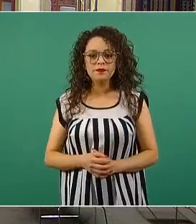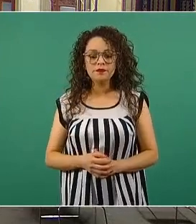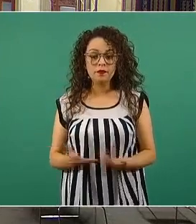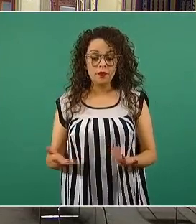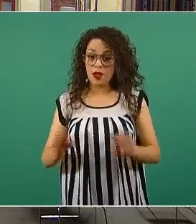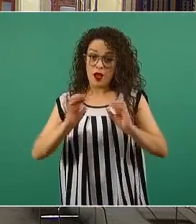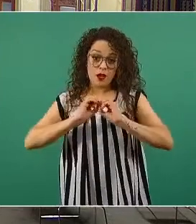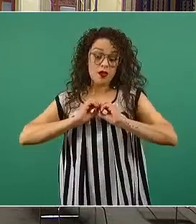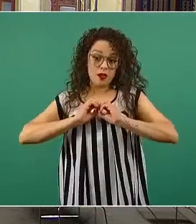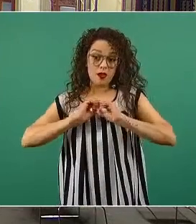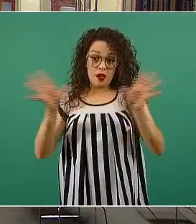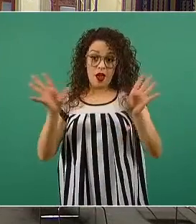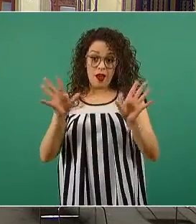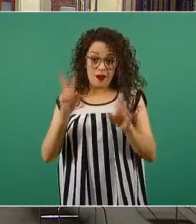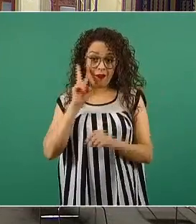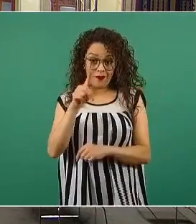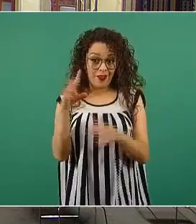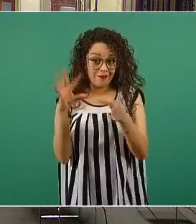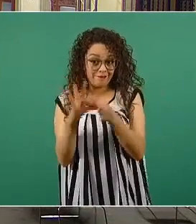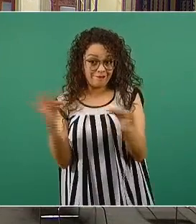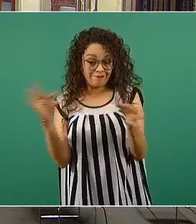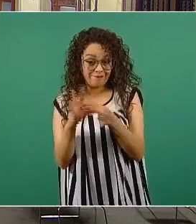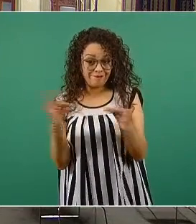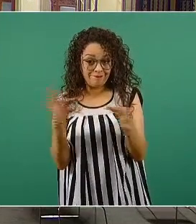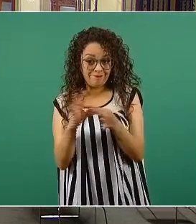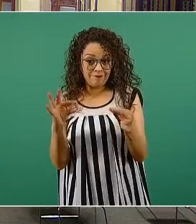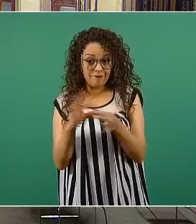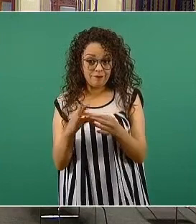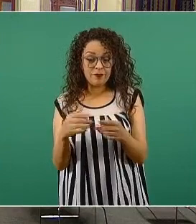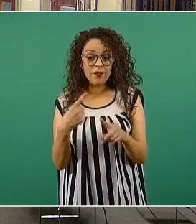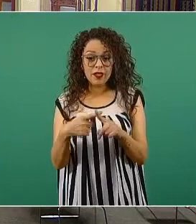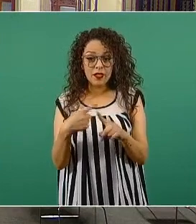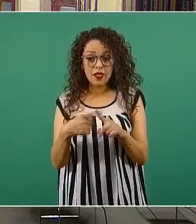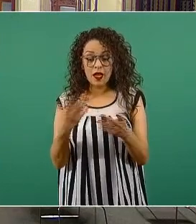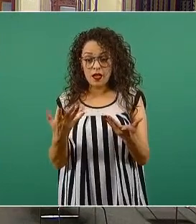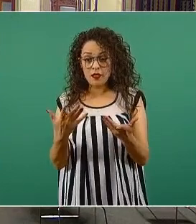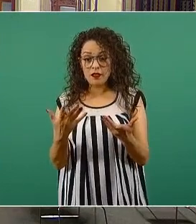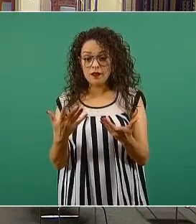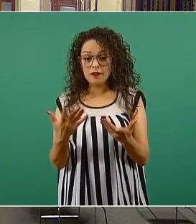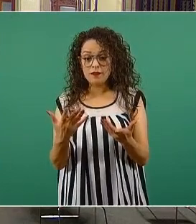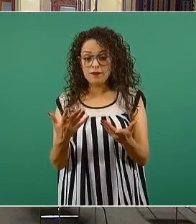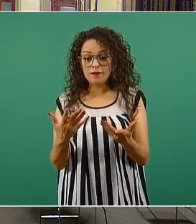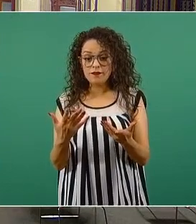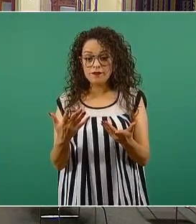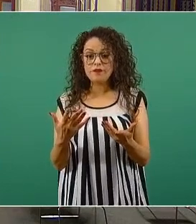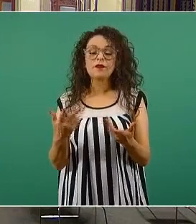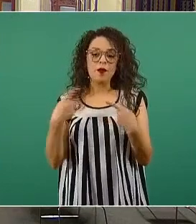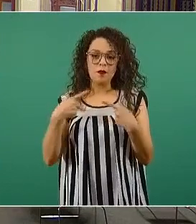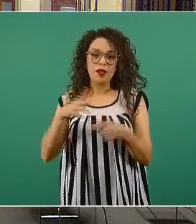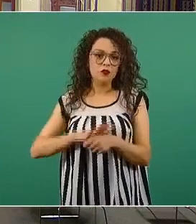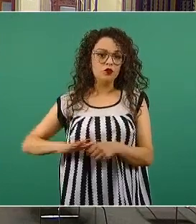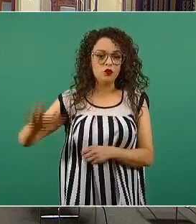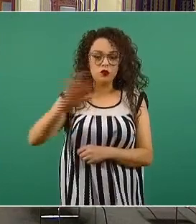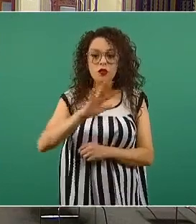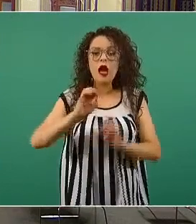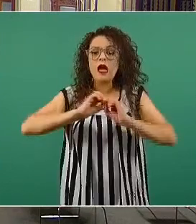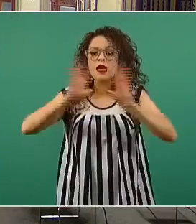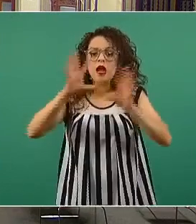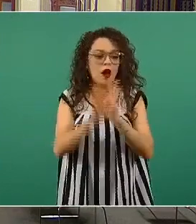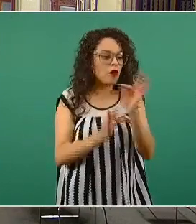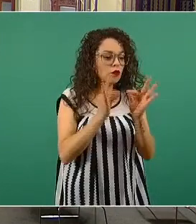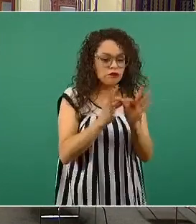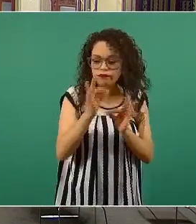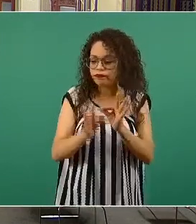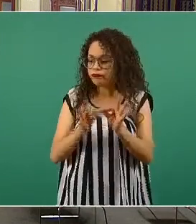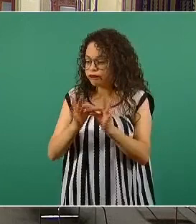muy clara y dirigida a las personas y con mucha puntualidad de los aspectos